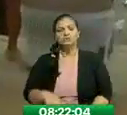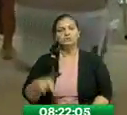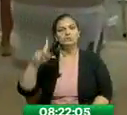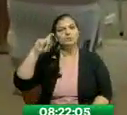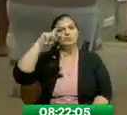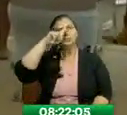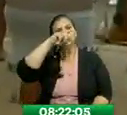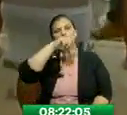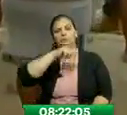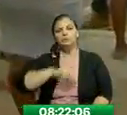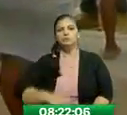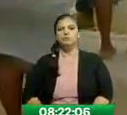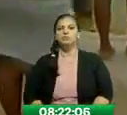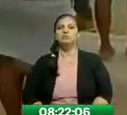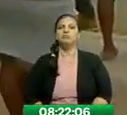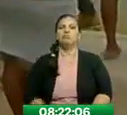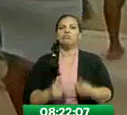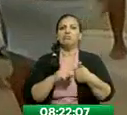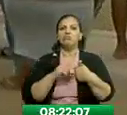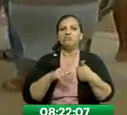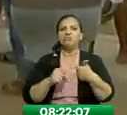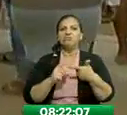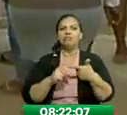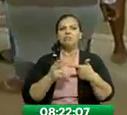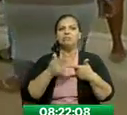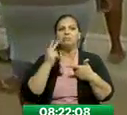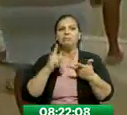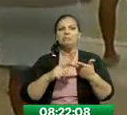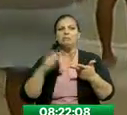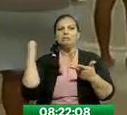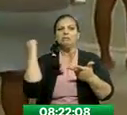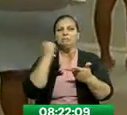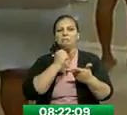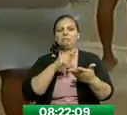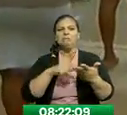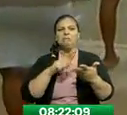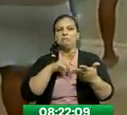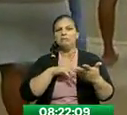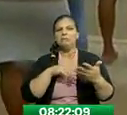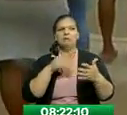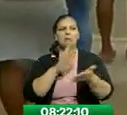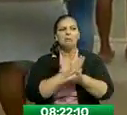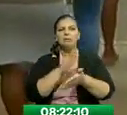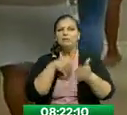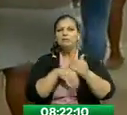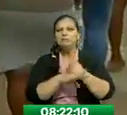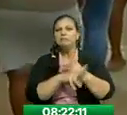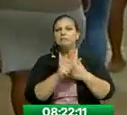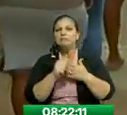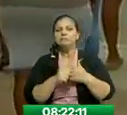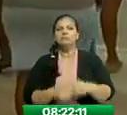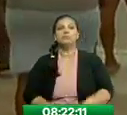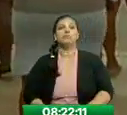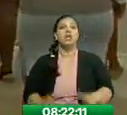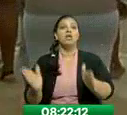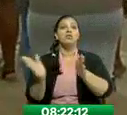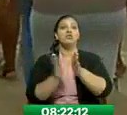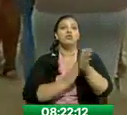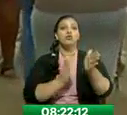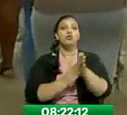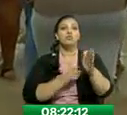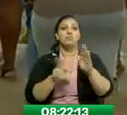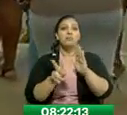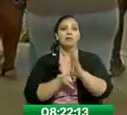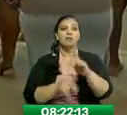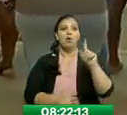de terror que se vive en el plan habitacional sociovivienda, tanto en el 1, 2 y 3. En esta